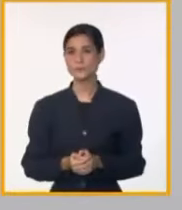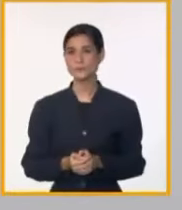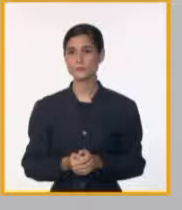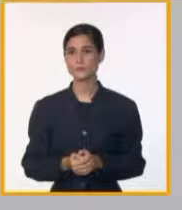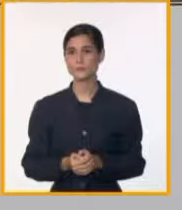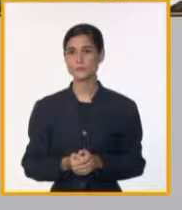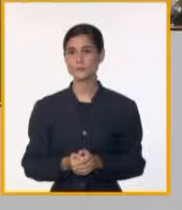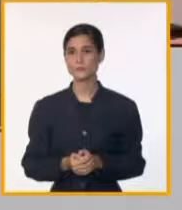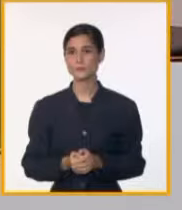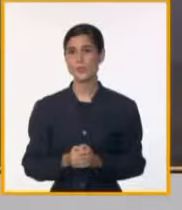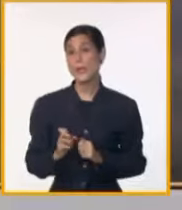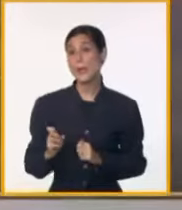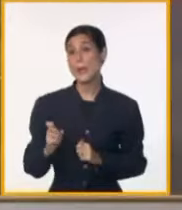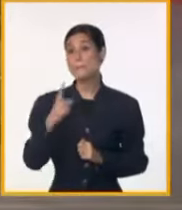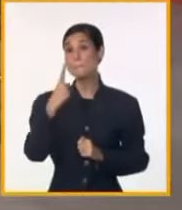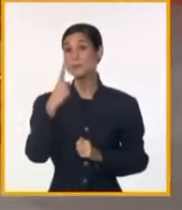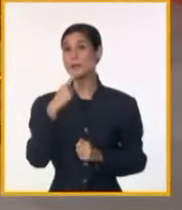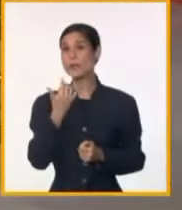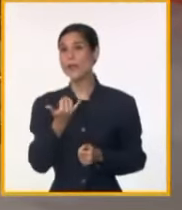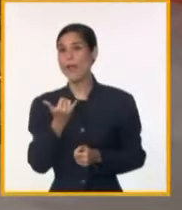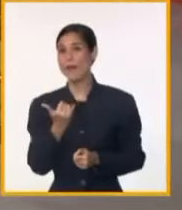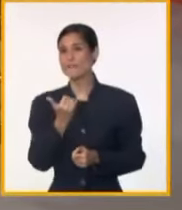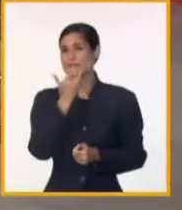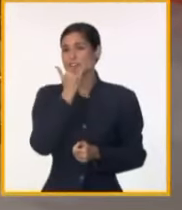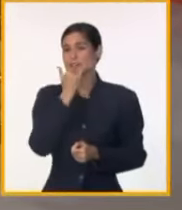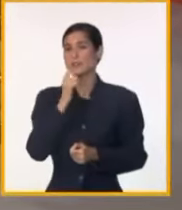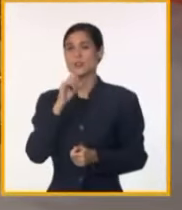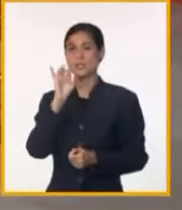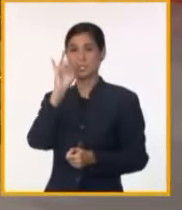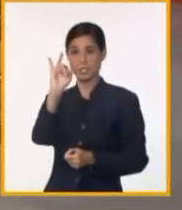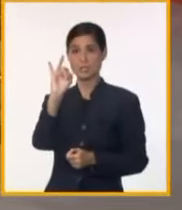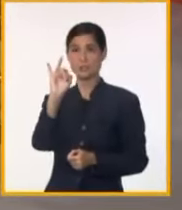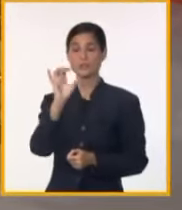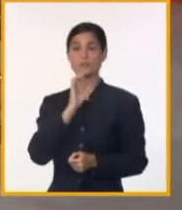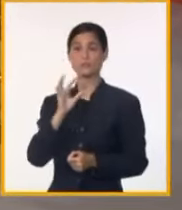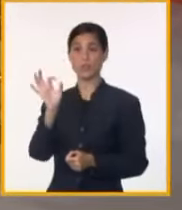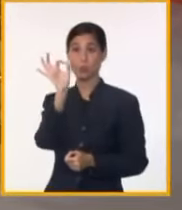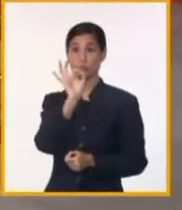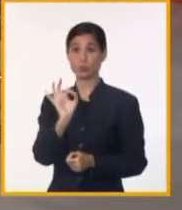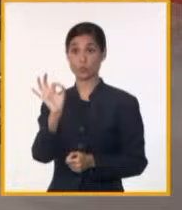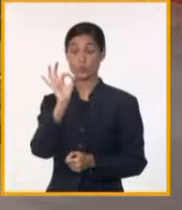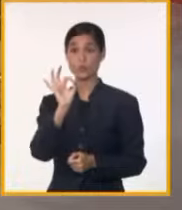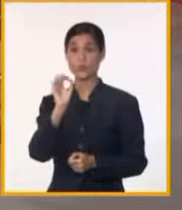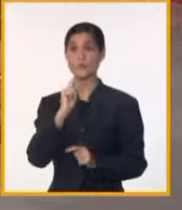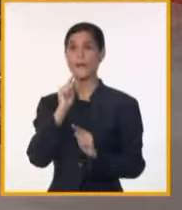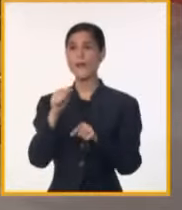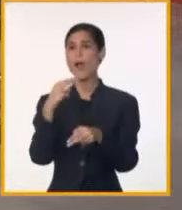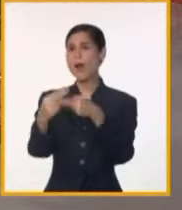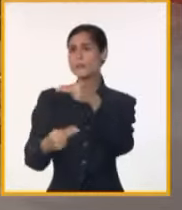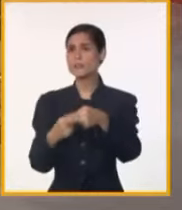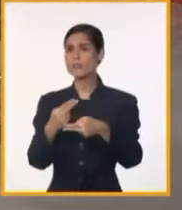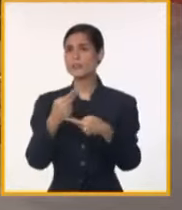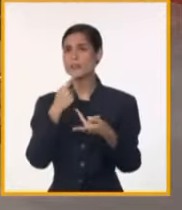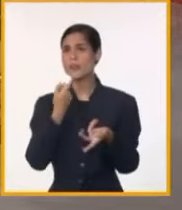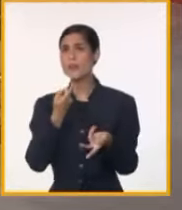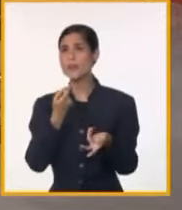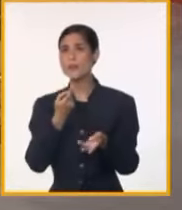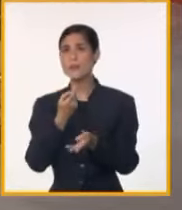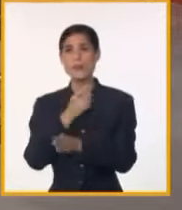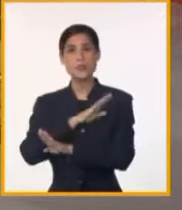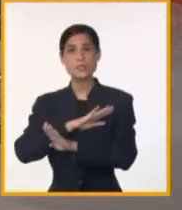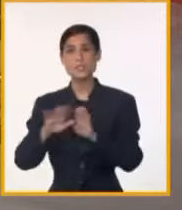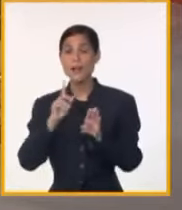tuvo la la superación del día 7 de octubre fue enterrar prácticamente Los acuerdos de